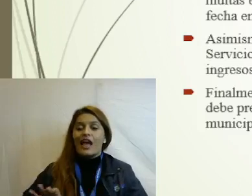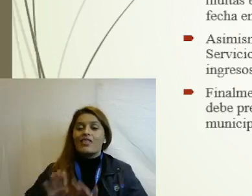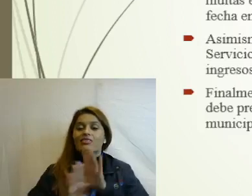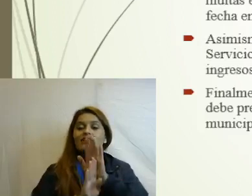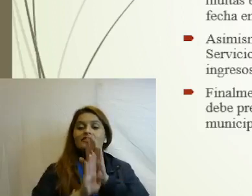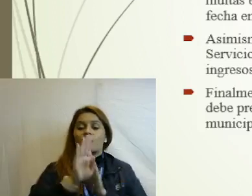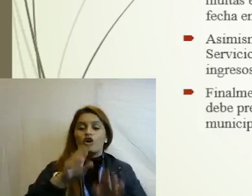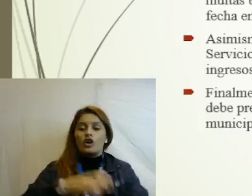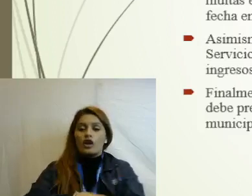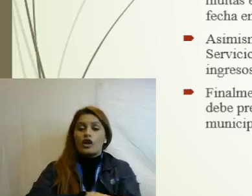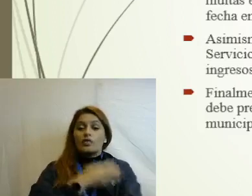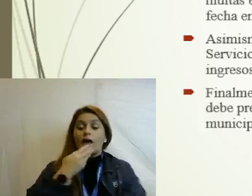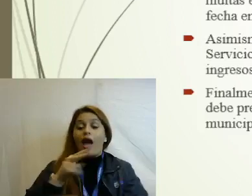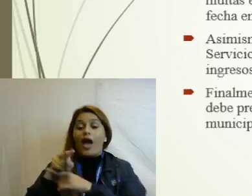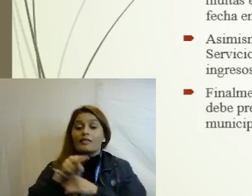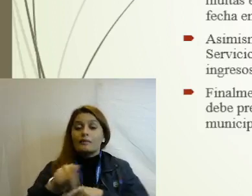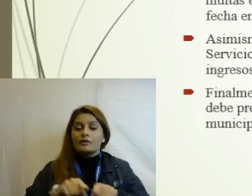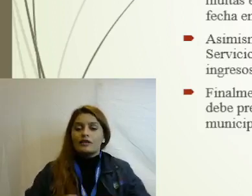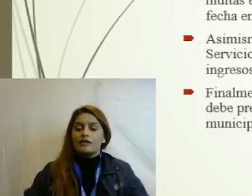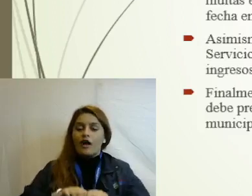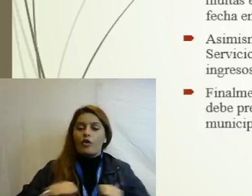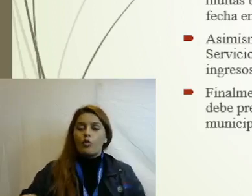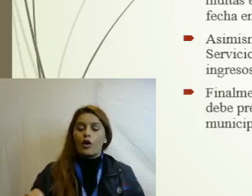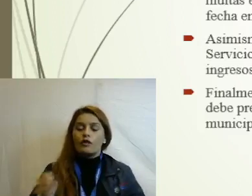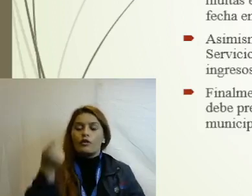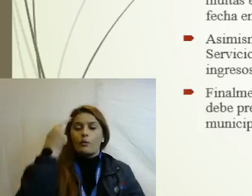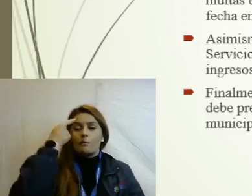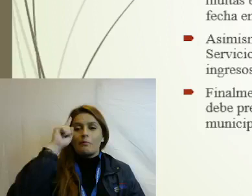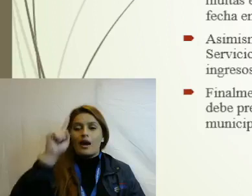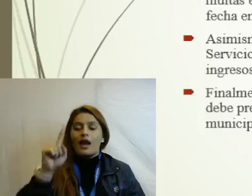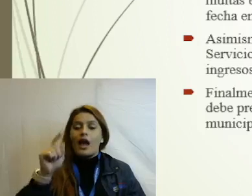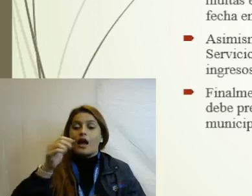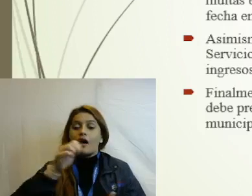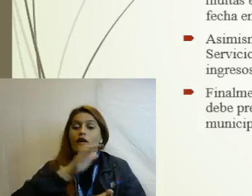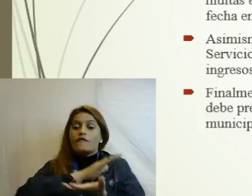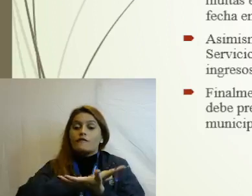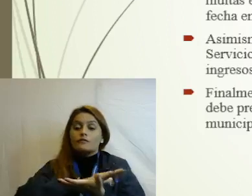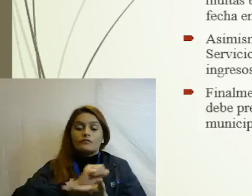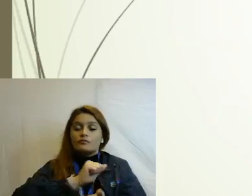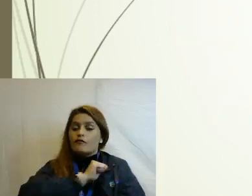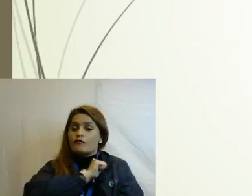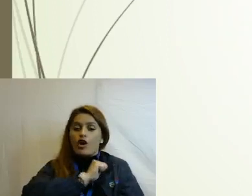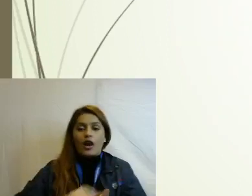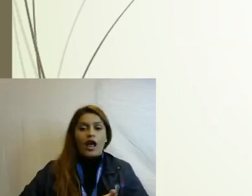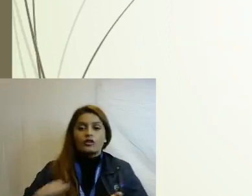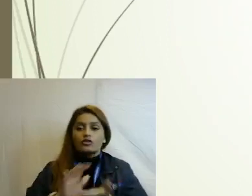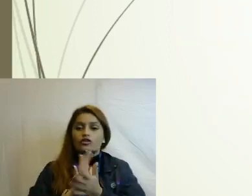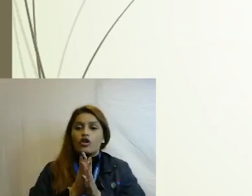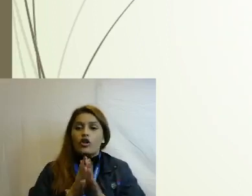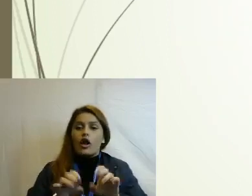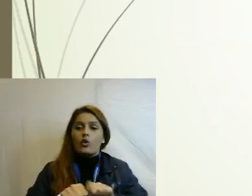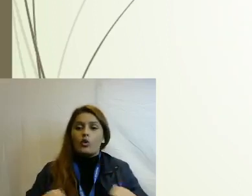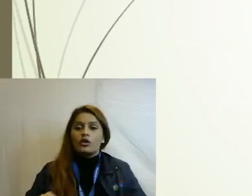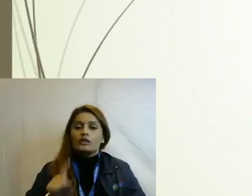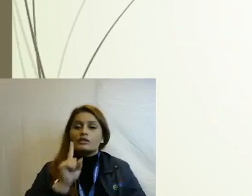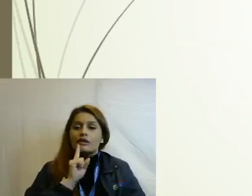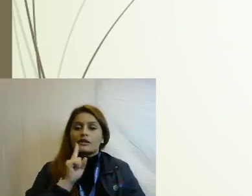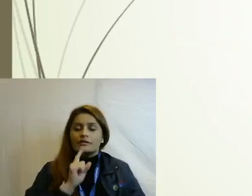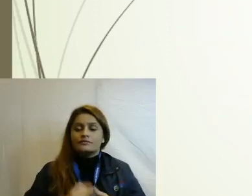Administrativo también se pone a disposición para coordinar el adecuado funcionamiento de los convenios que se celebren, ¿no es